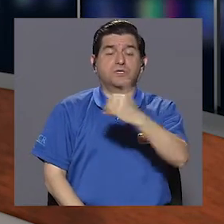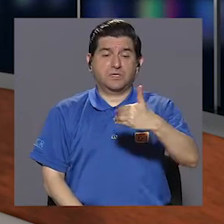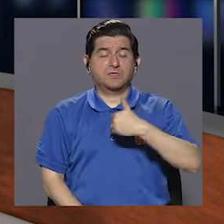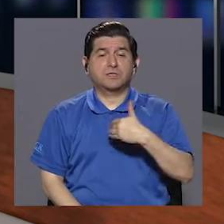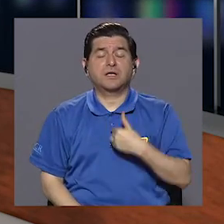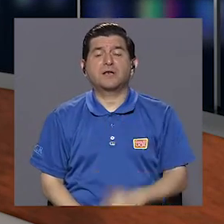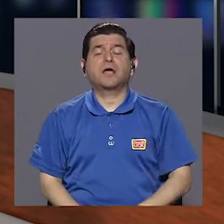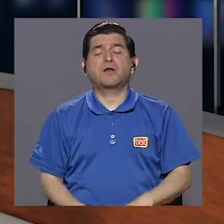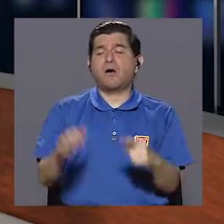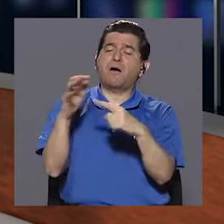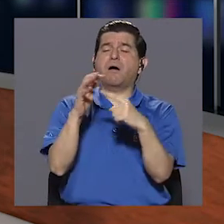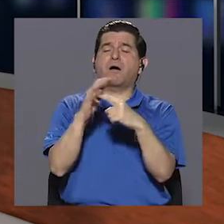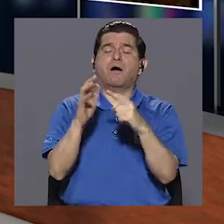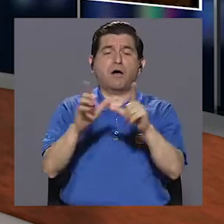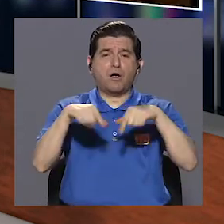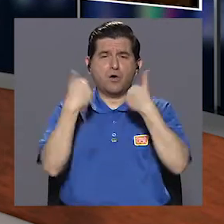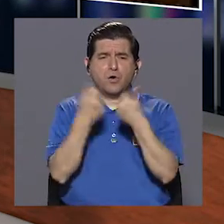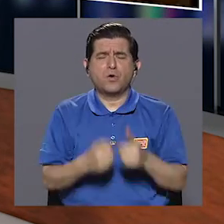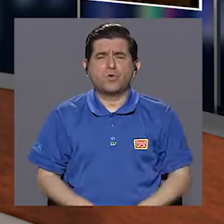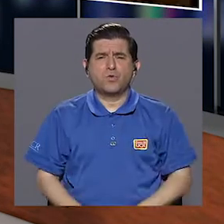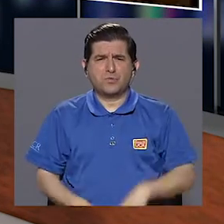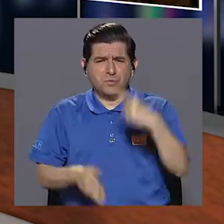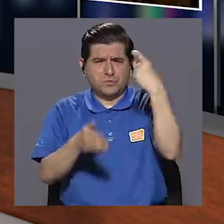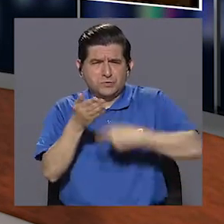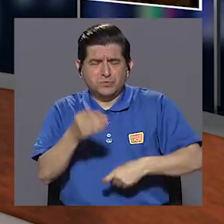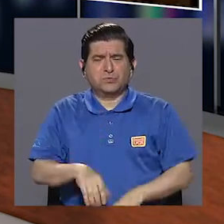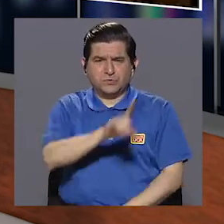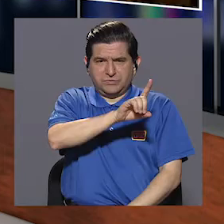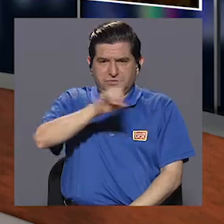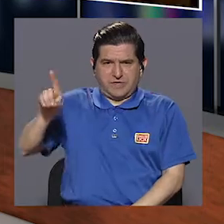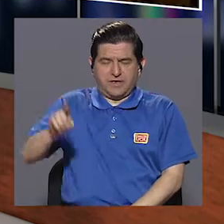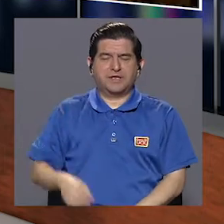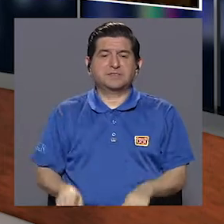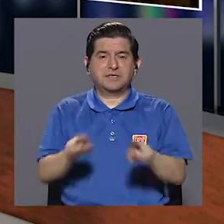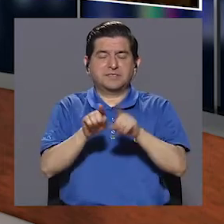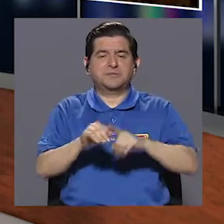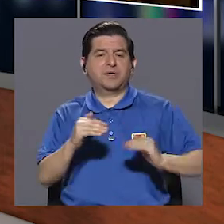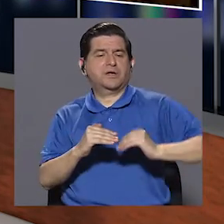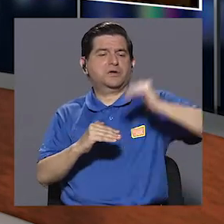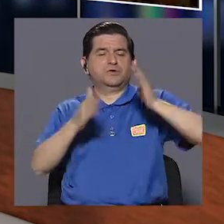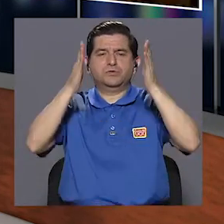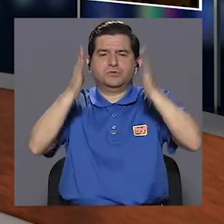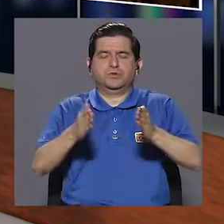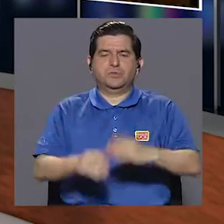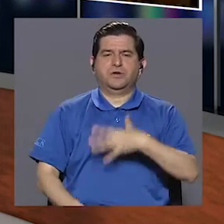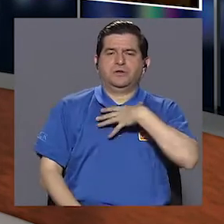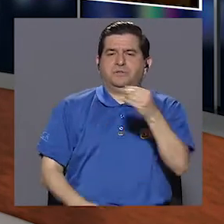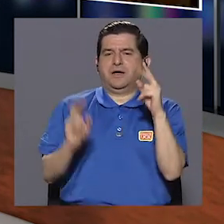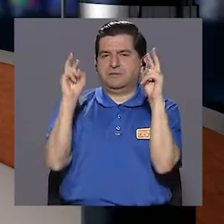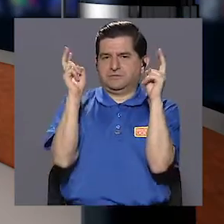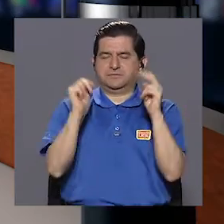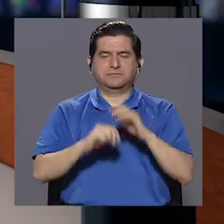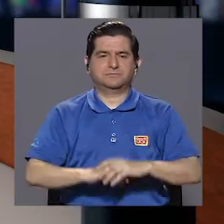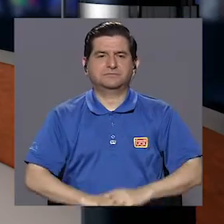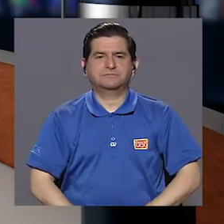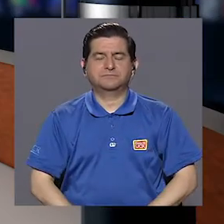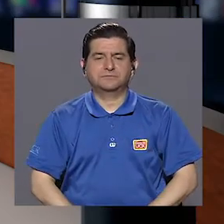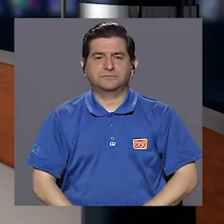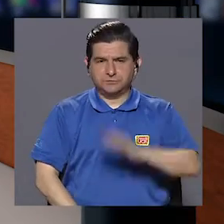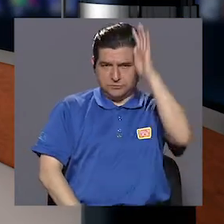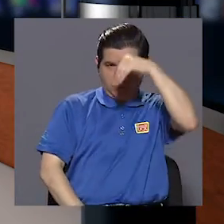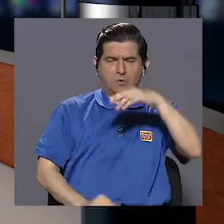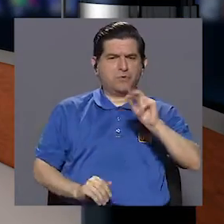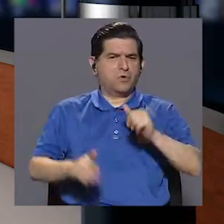de mucha popularidad entre los grupos radicales de extrema derecha y los llamados supremacistas blancos. Trump